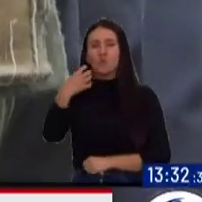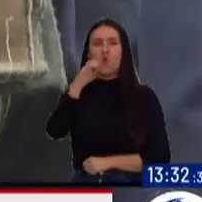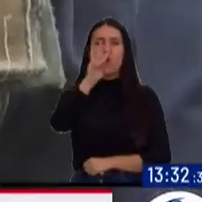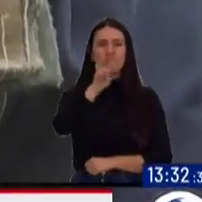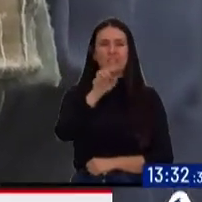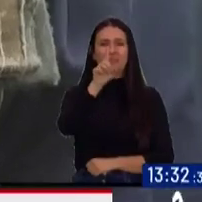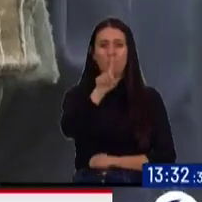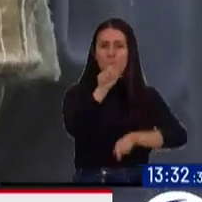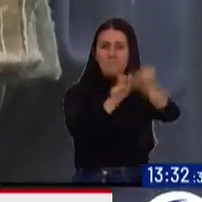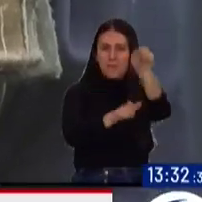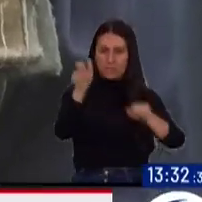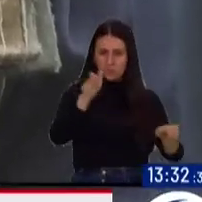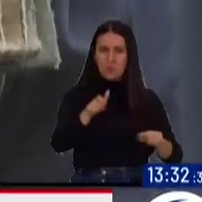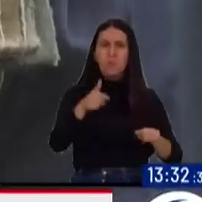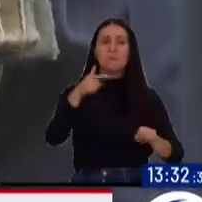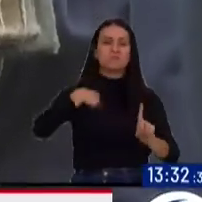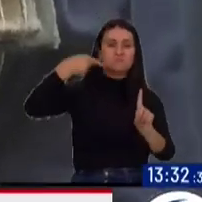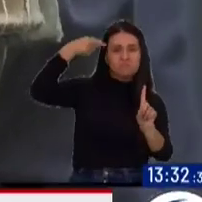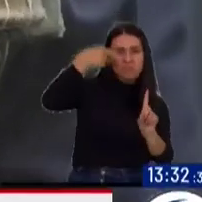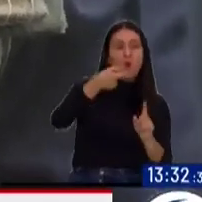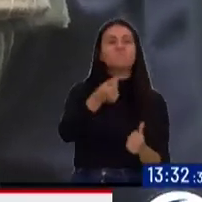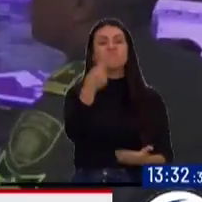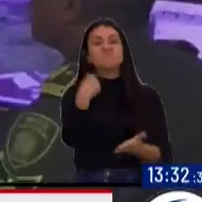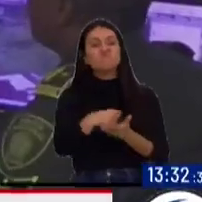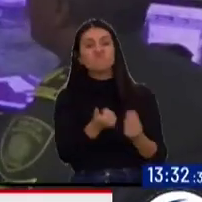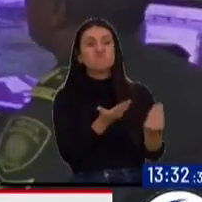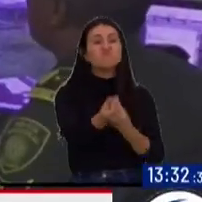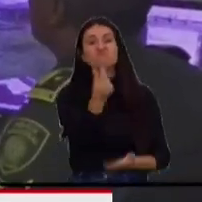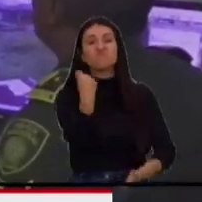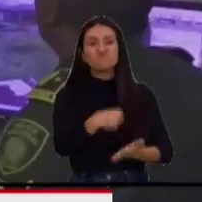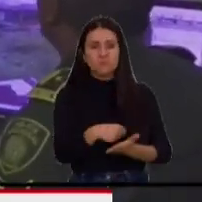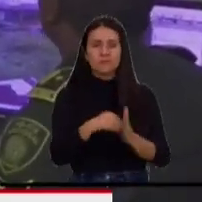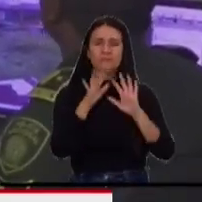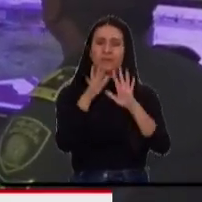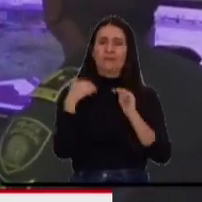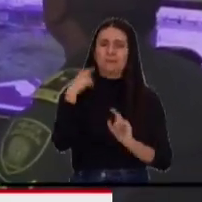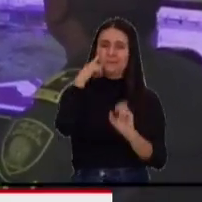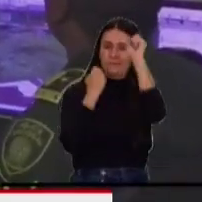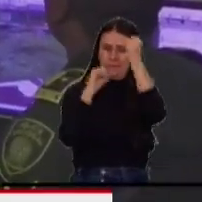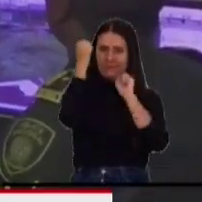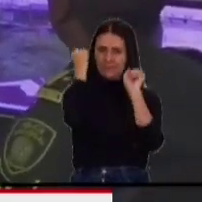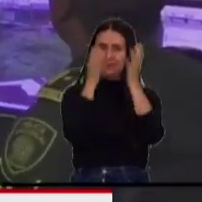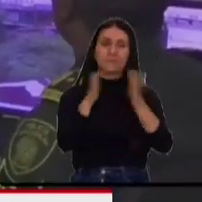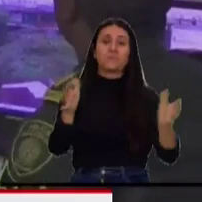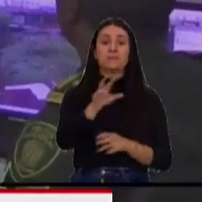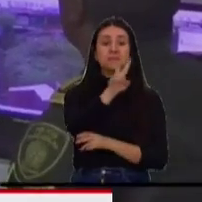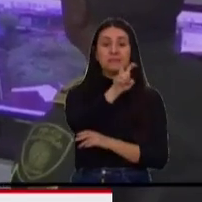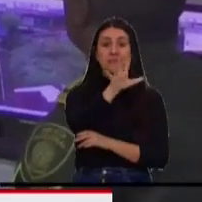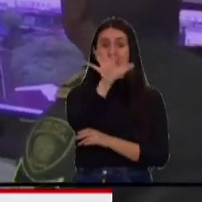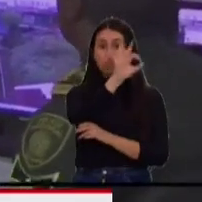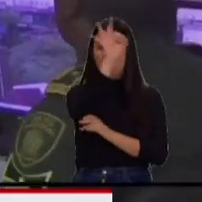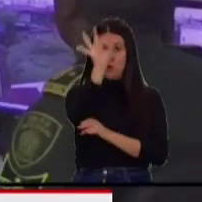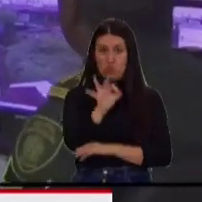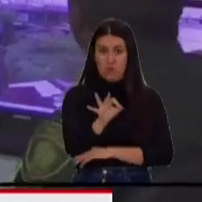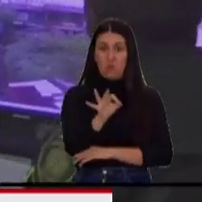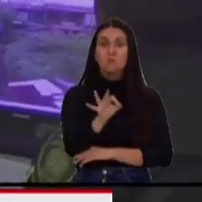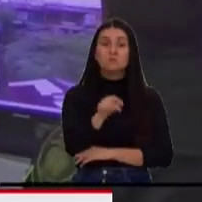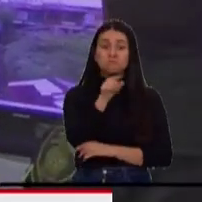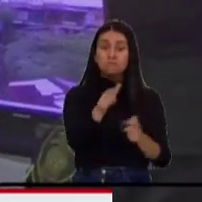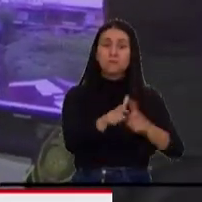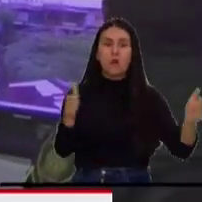personas, reduciendo delitos como el homicidio y la extorsión. Sin embargo, le preocupa porque el 75% de estos capturados